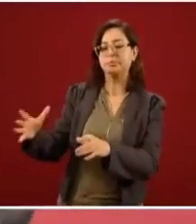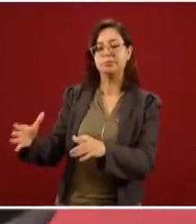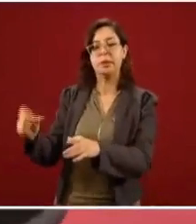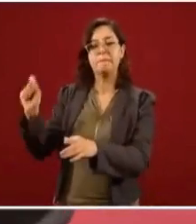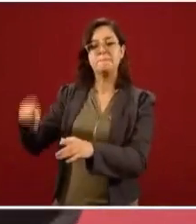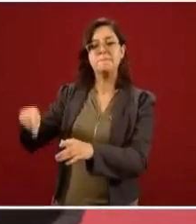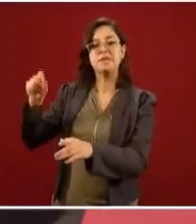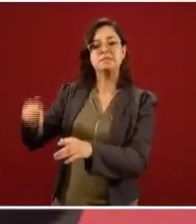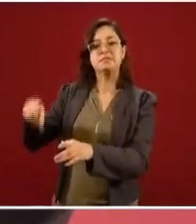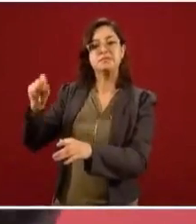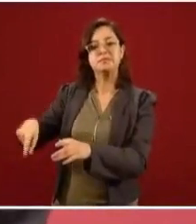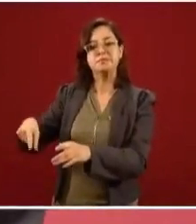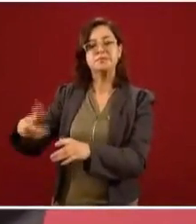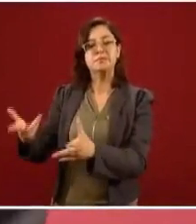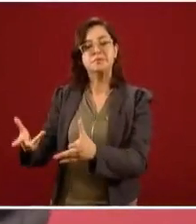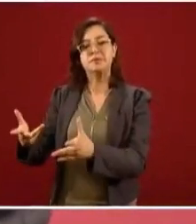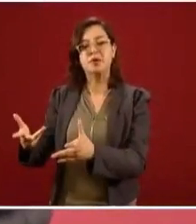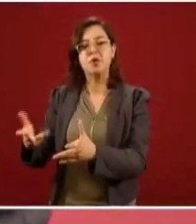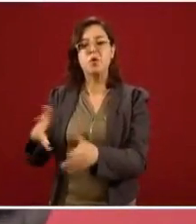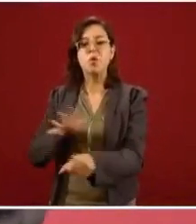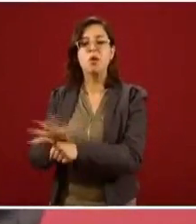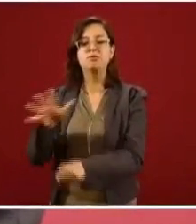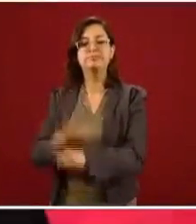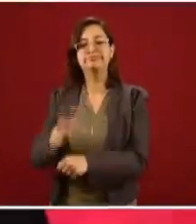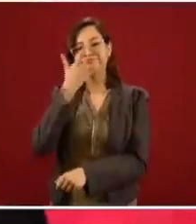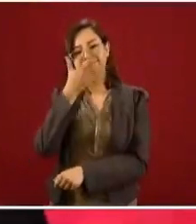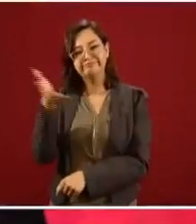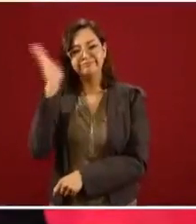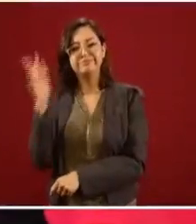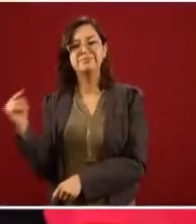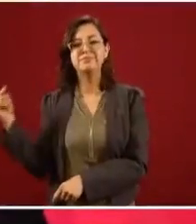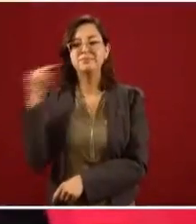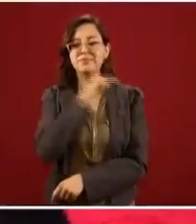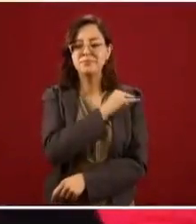su doctrina es la hipocresía.